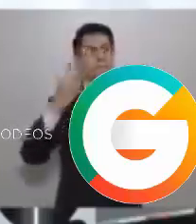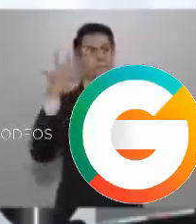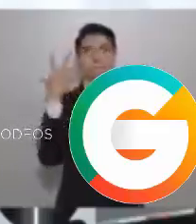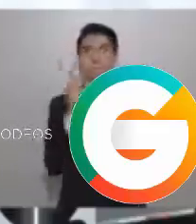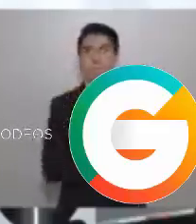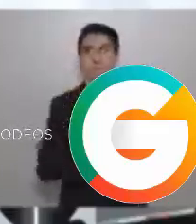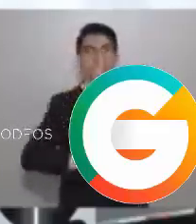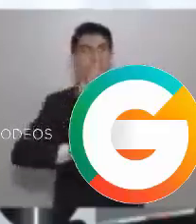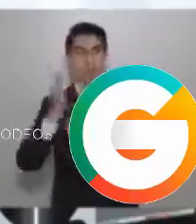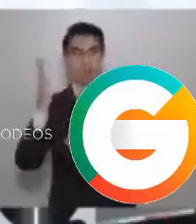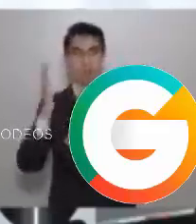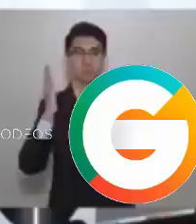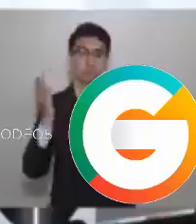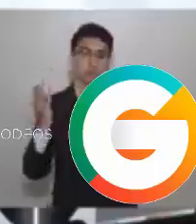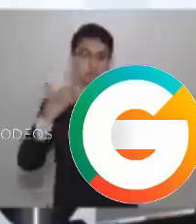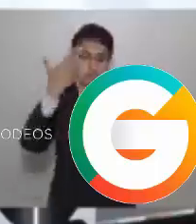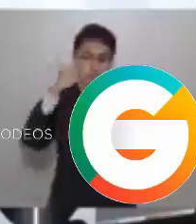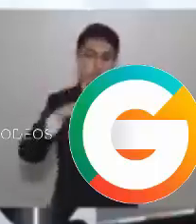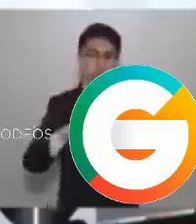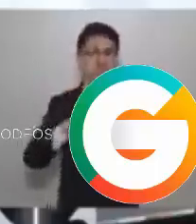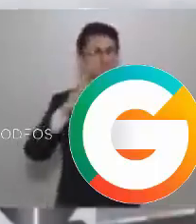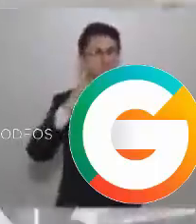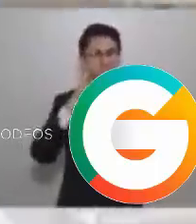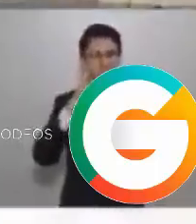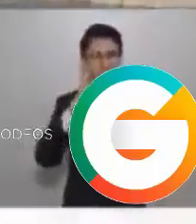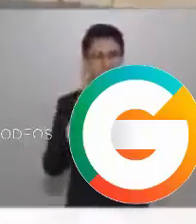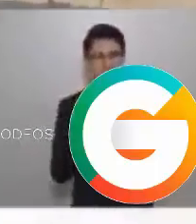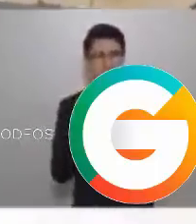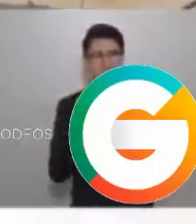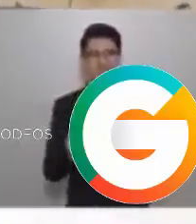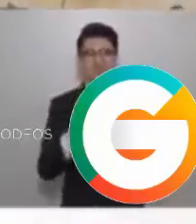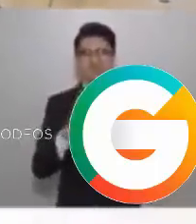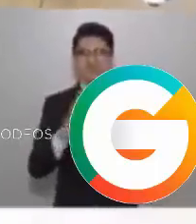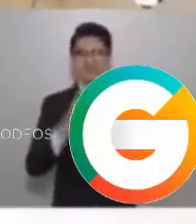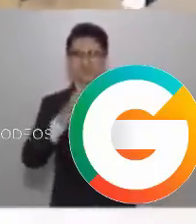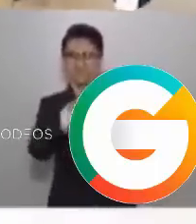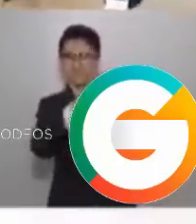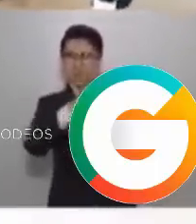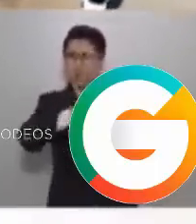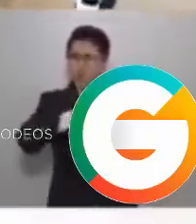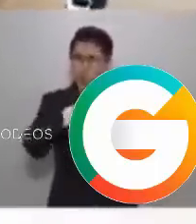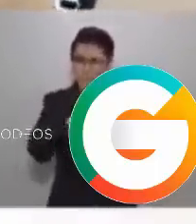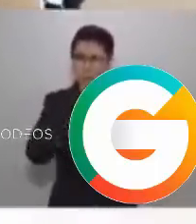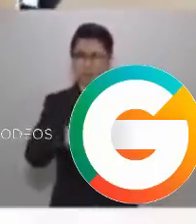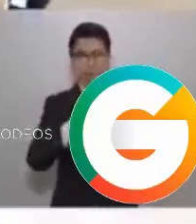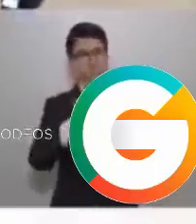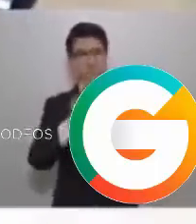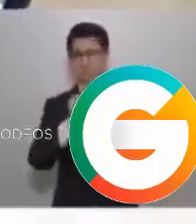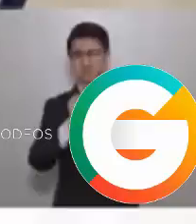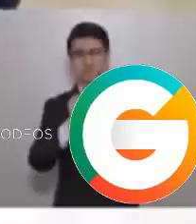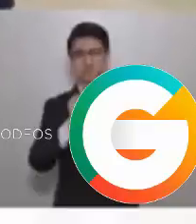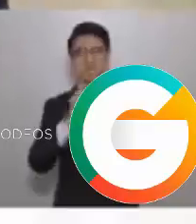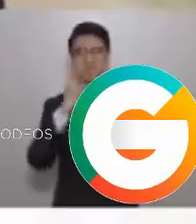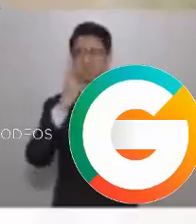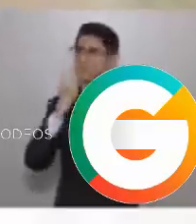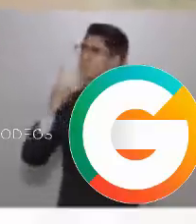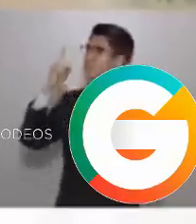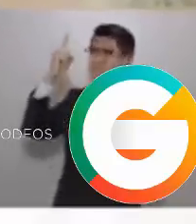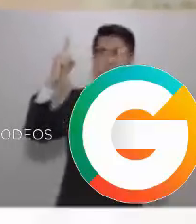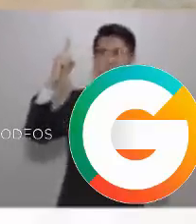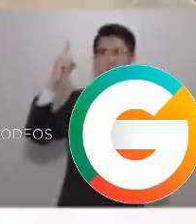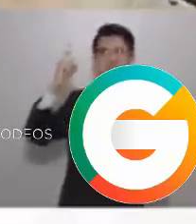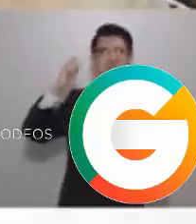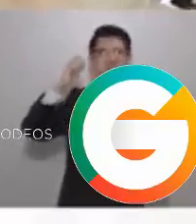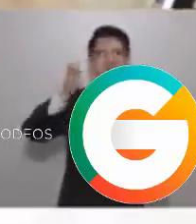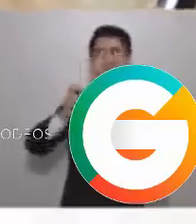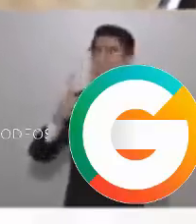del comportamiento del fenómeno criminógeno en esta localidad. De hecho, la incidencia del delito de homicidio tiene un